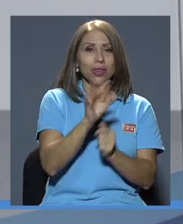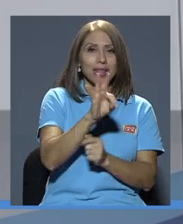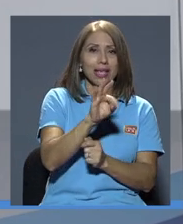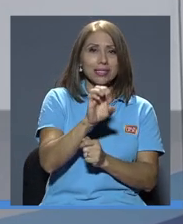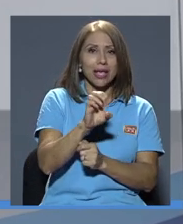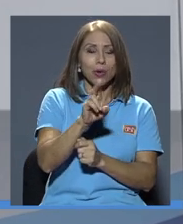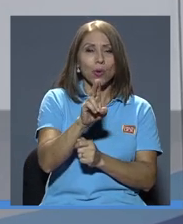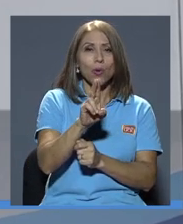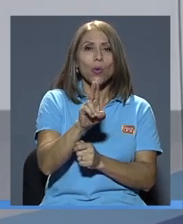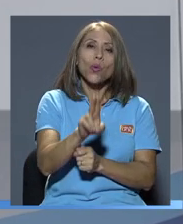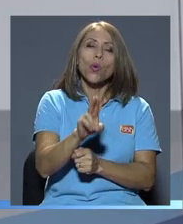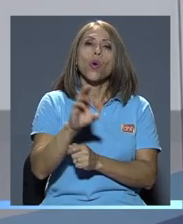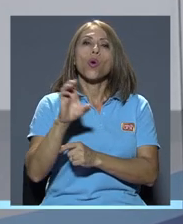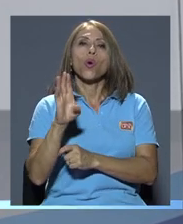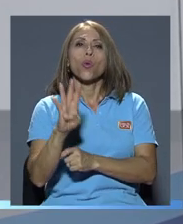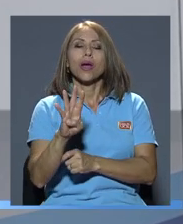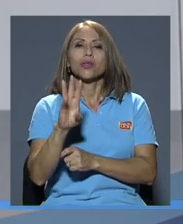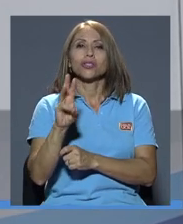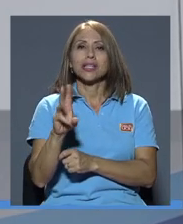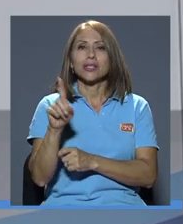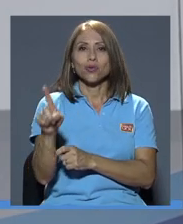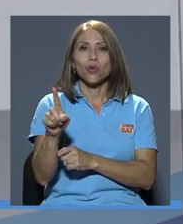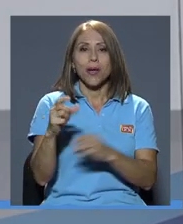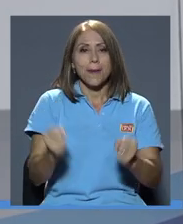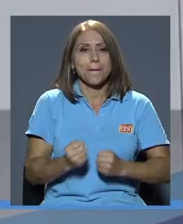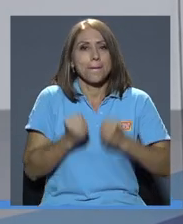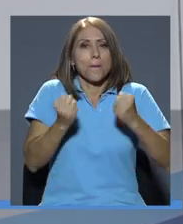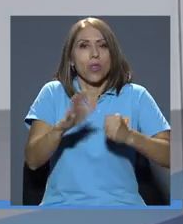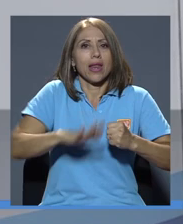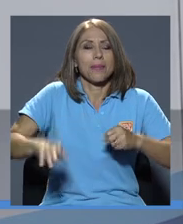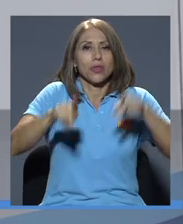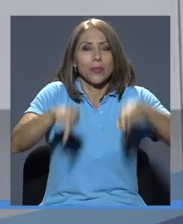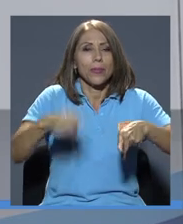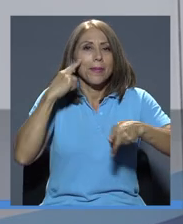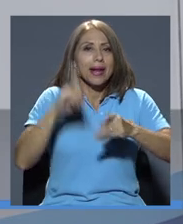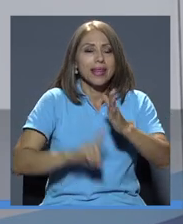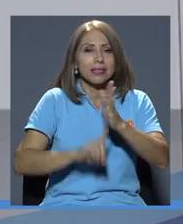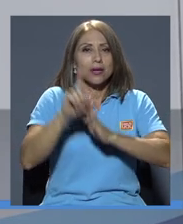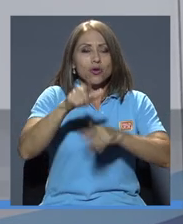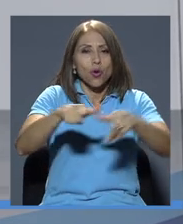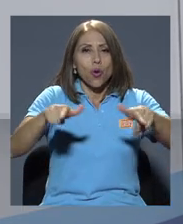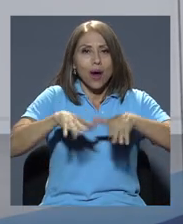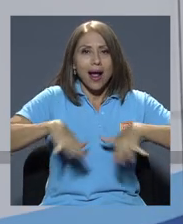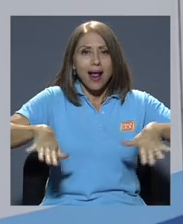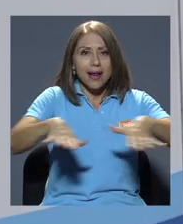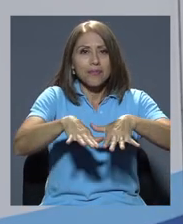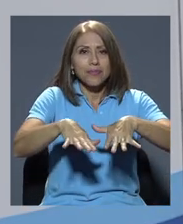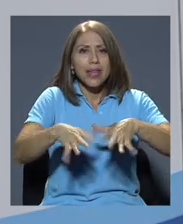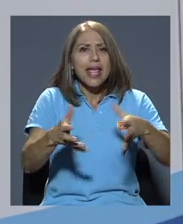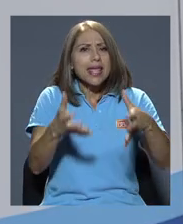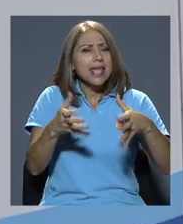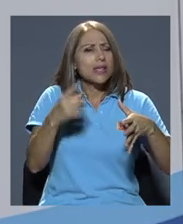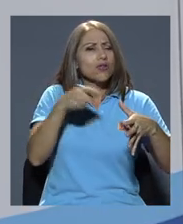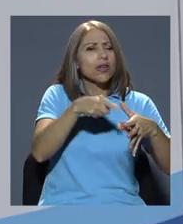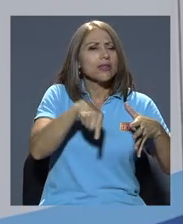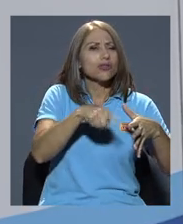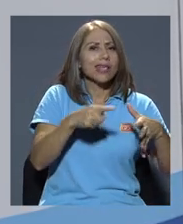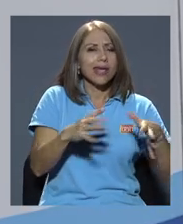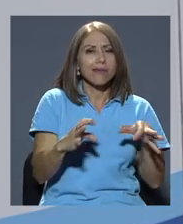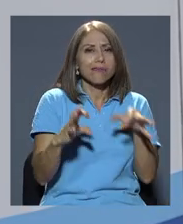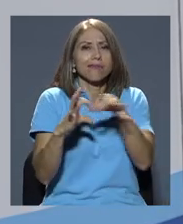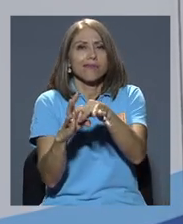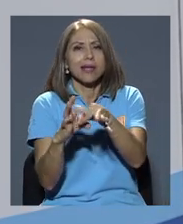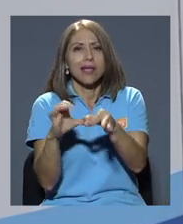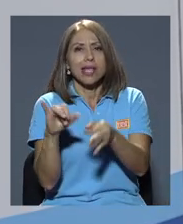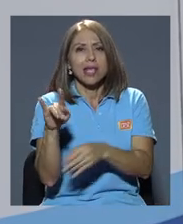que hace el empoderamiento de la sociedad civil para el desarrollo local esté toda la iniciativa de generar una sinergia con el imas para realizar una evaluación